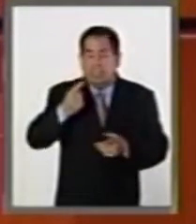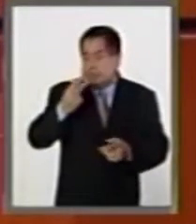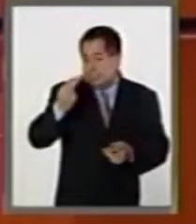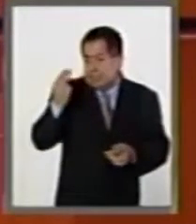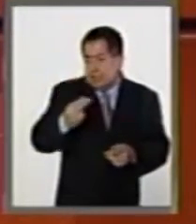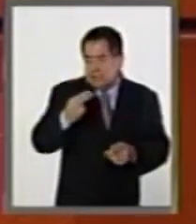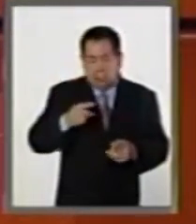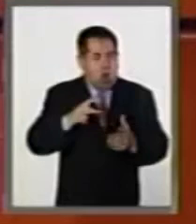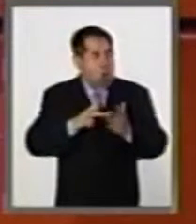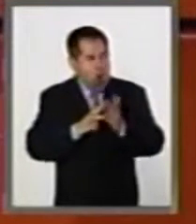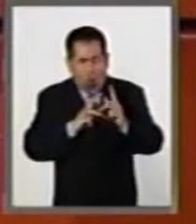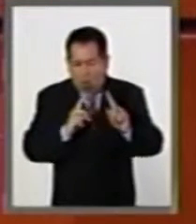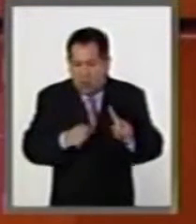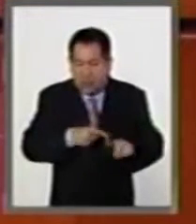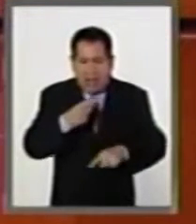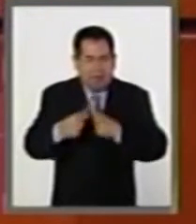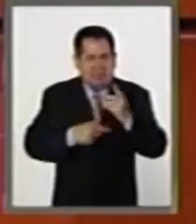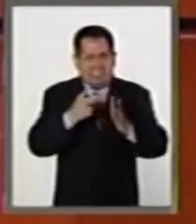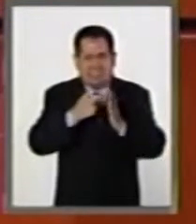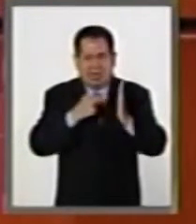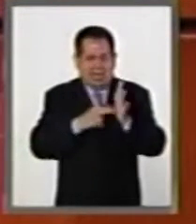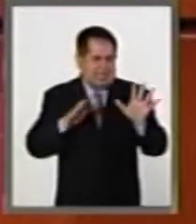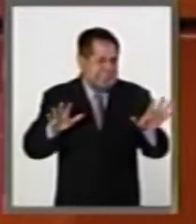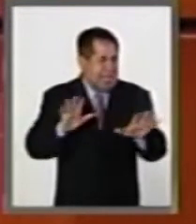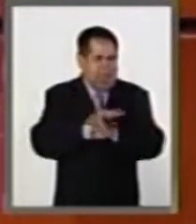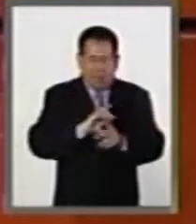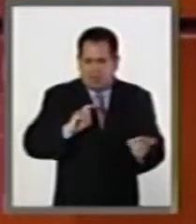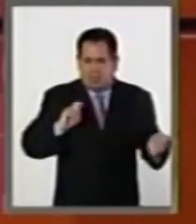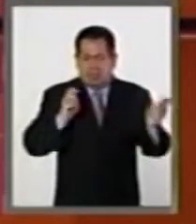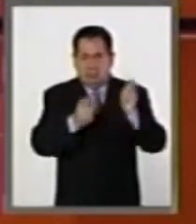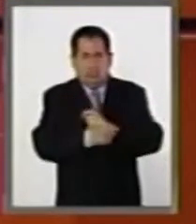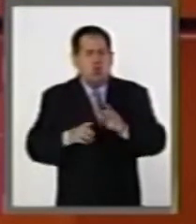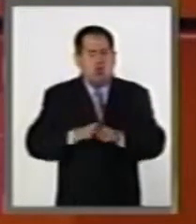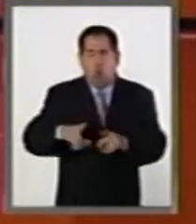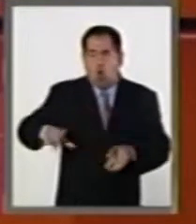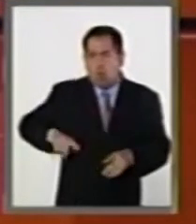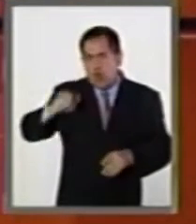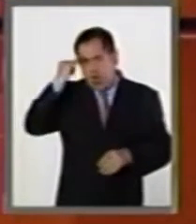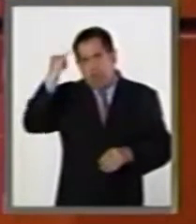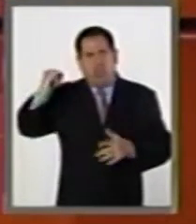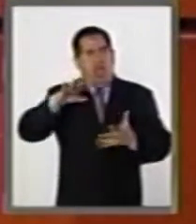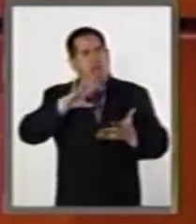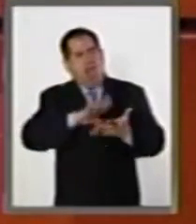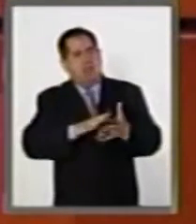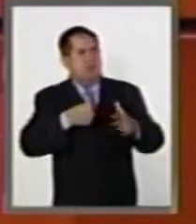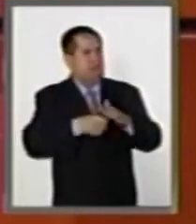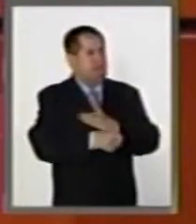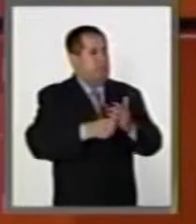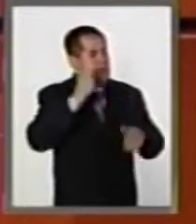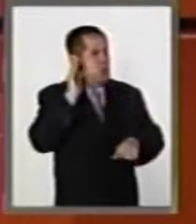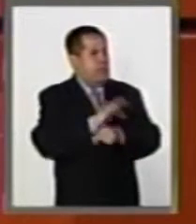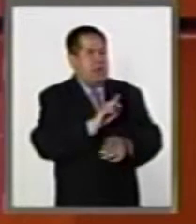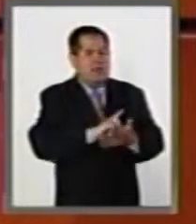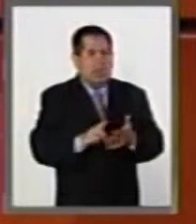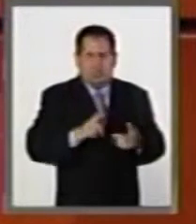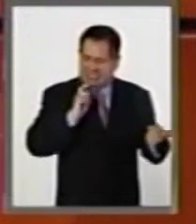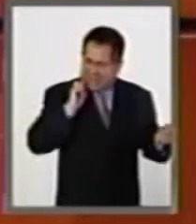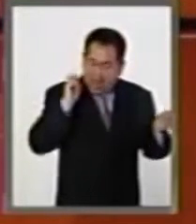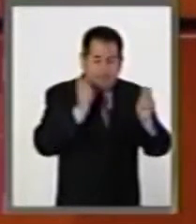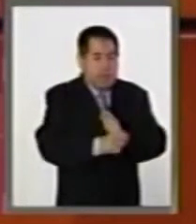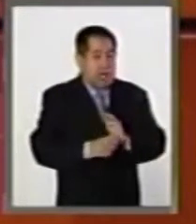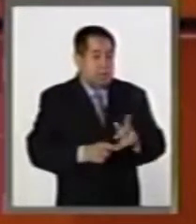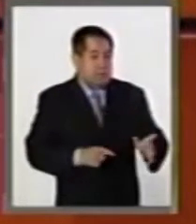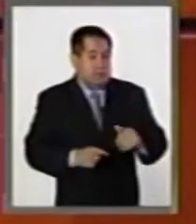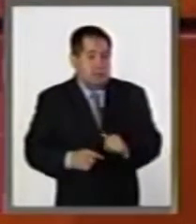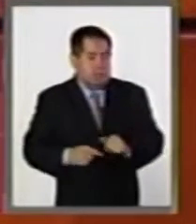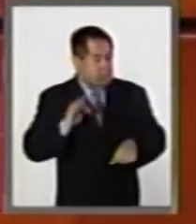de reestructurar y replantear la forma en que el Estado se constituye en garante directo de sus derechos. La tutela